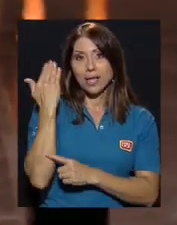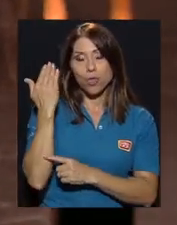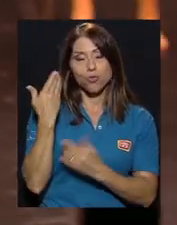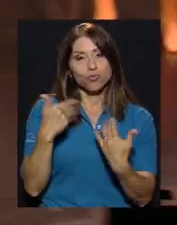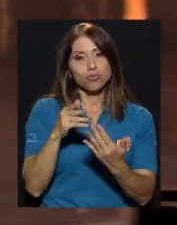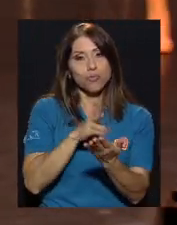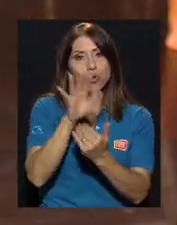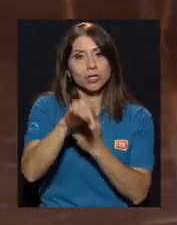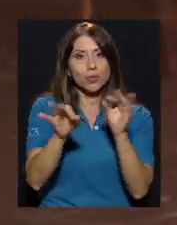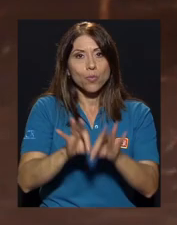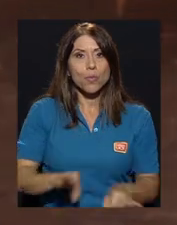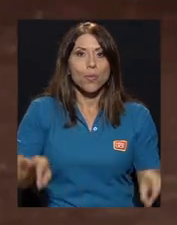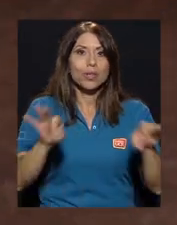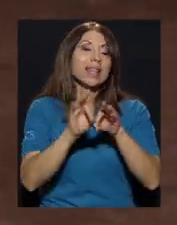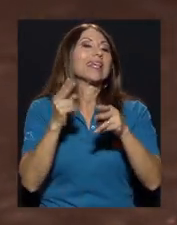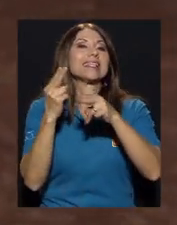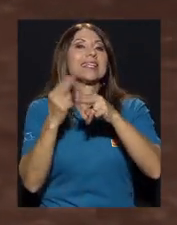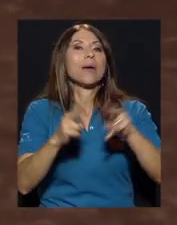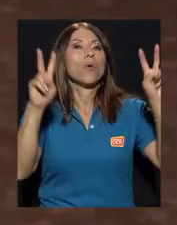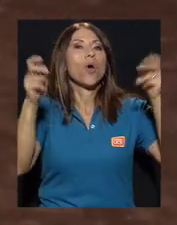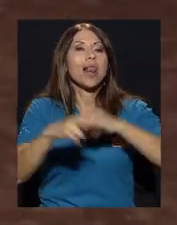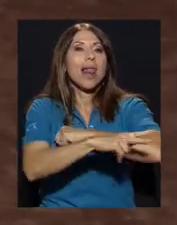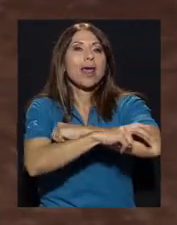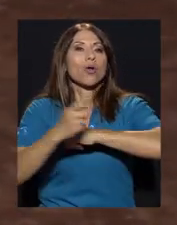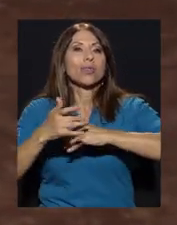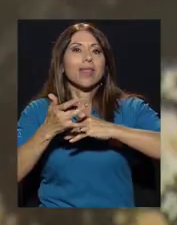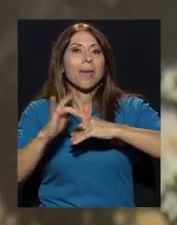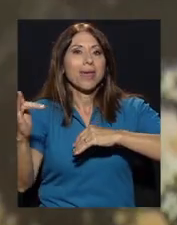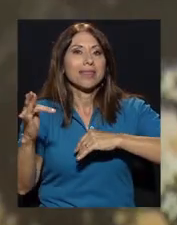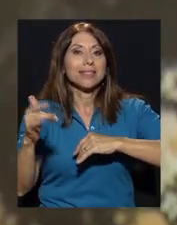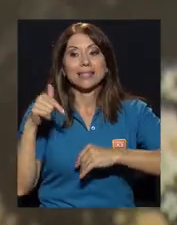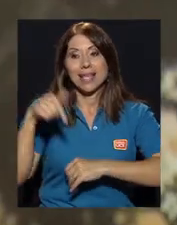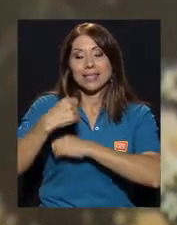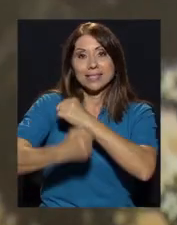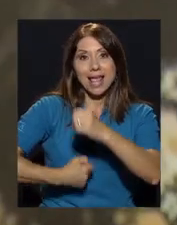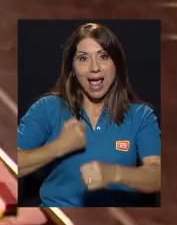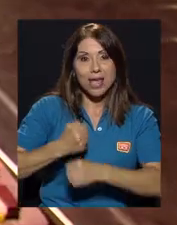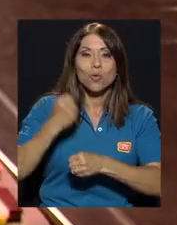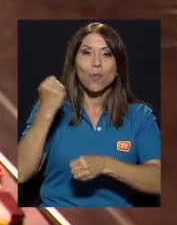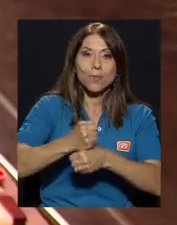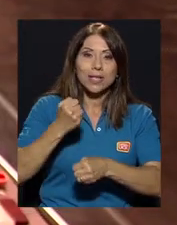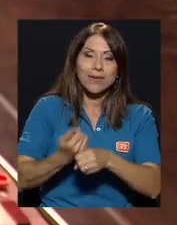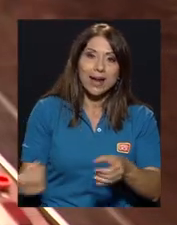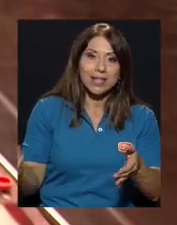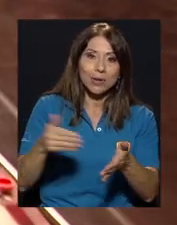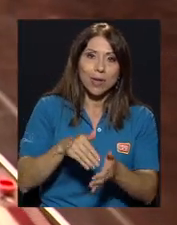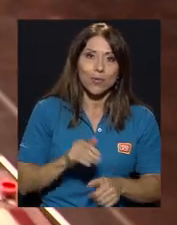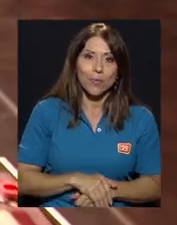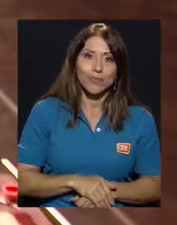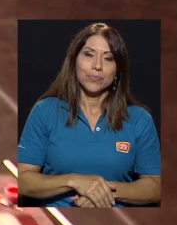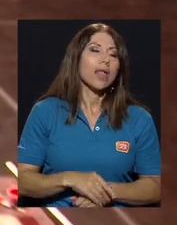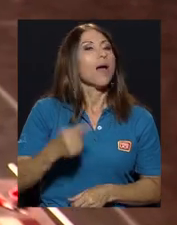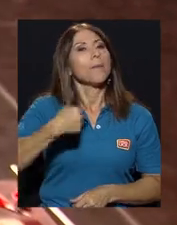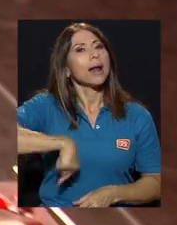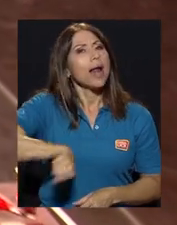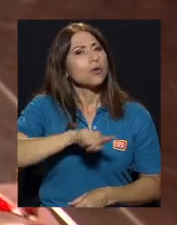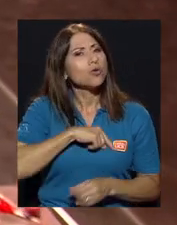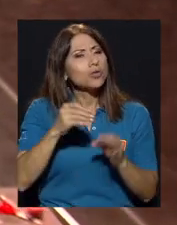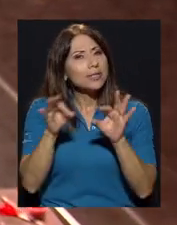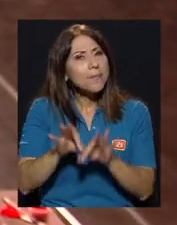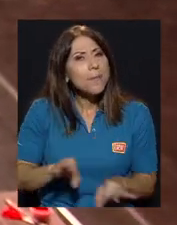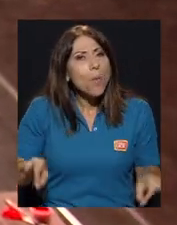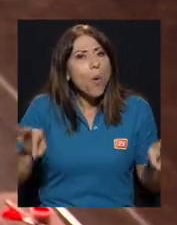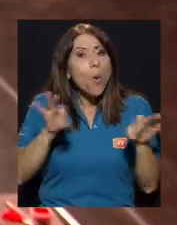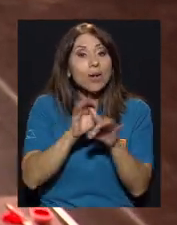que se llamó el ladrón de diamantes que por cierto este año lo vamos a trabajar de nuevo a nosotros nos parece importantísimo porque